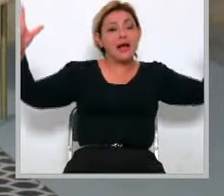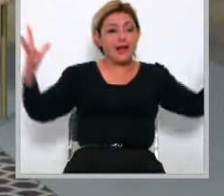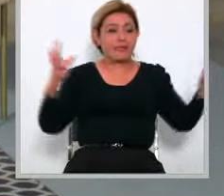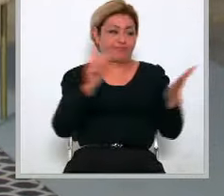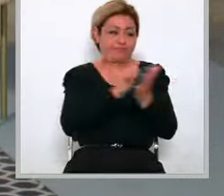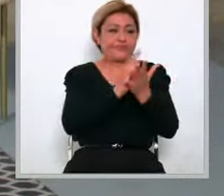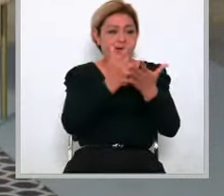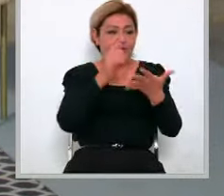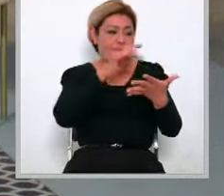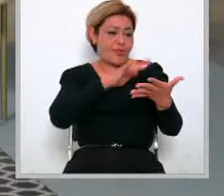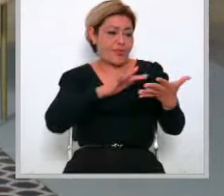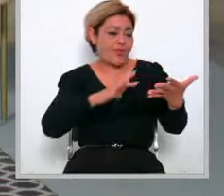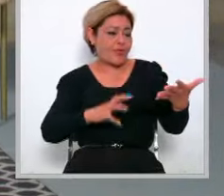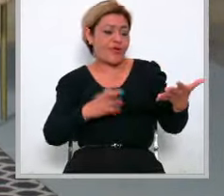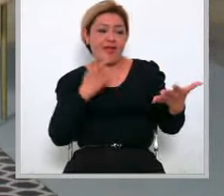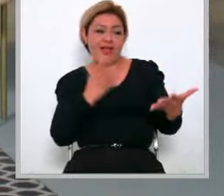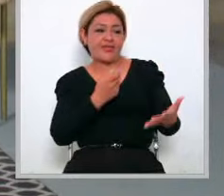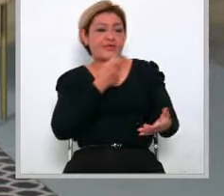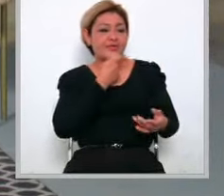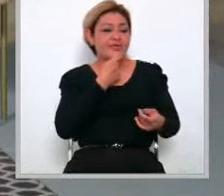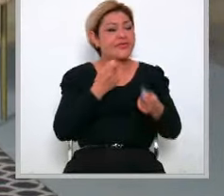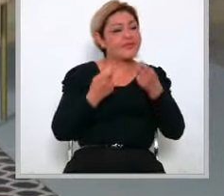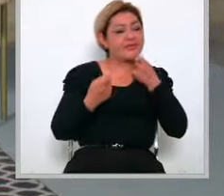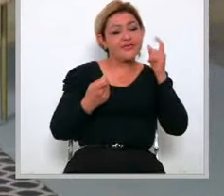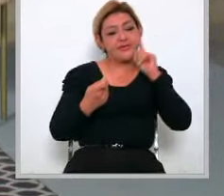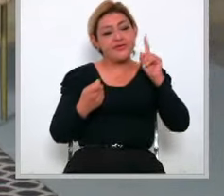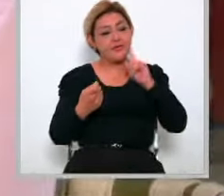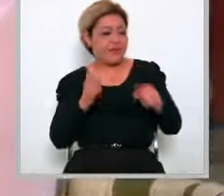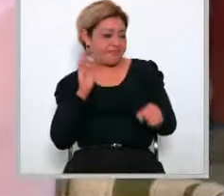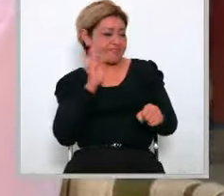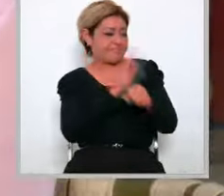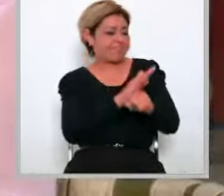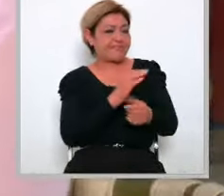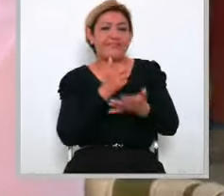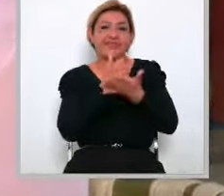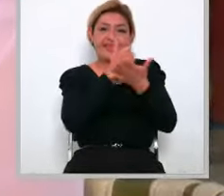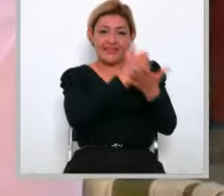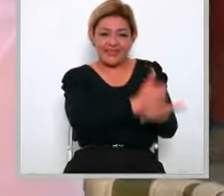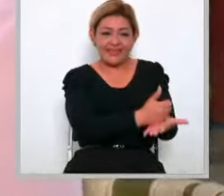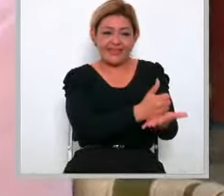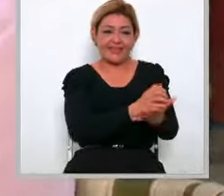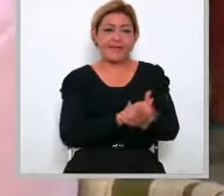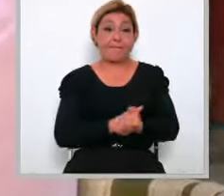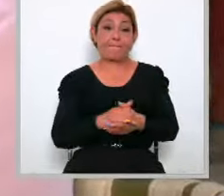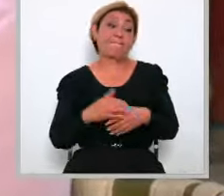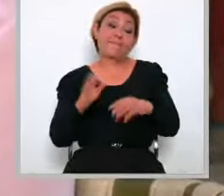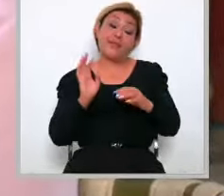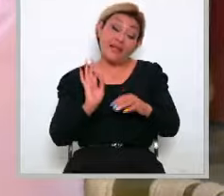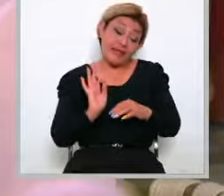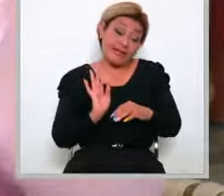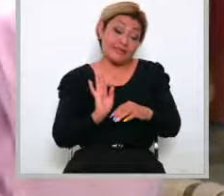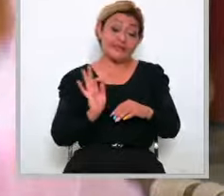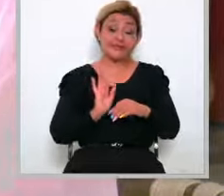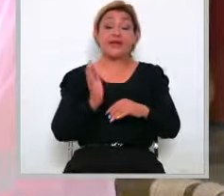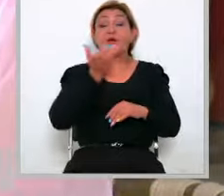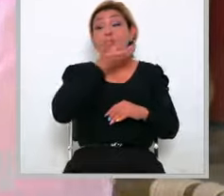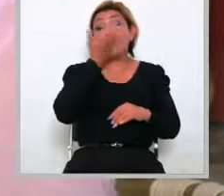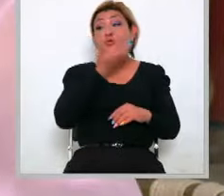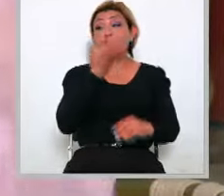mejor sería de que con el paso del tiempo todas y todas ocupáramos los viernes para leerle un cuento